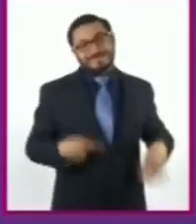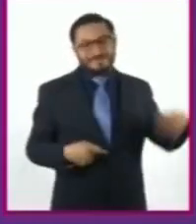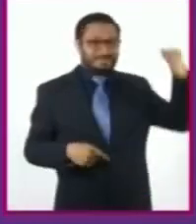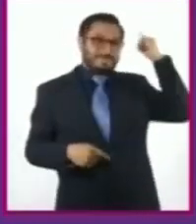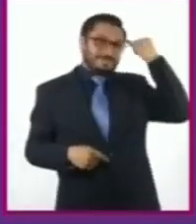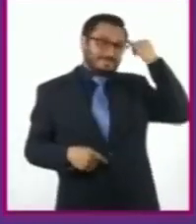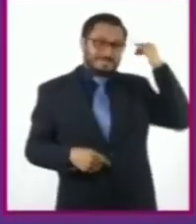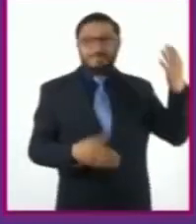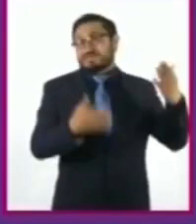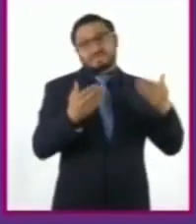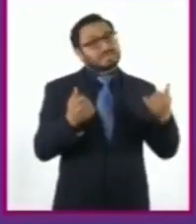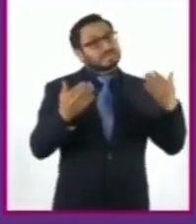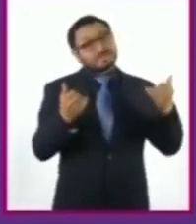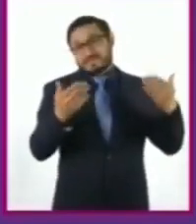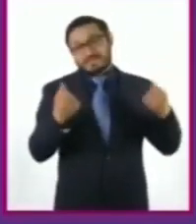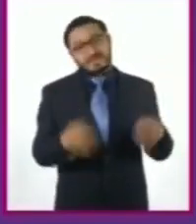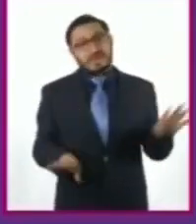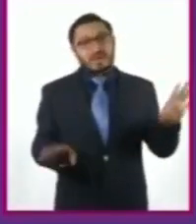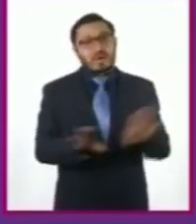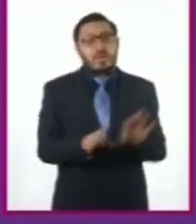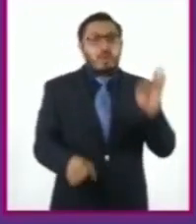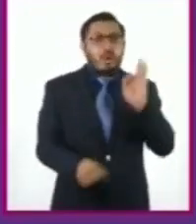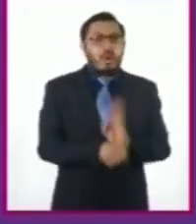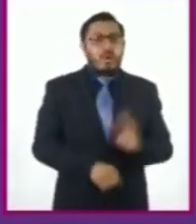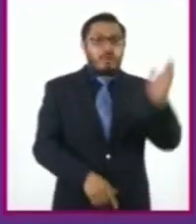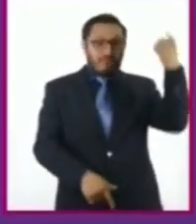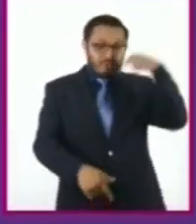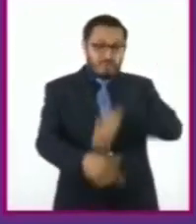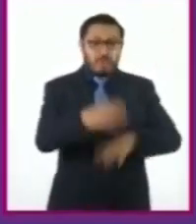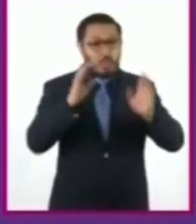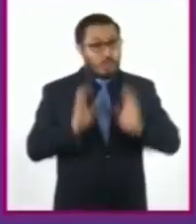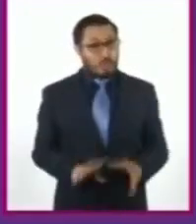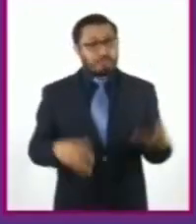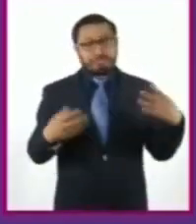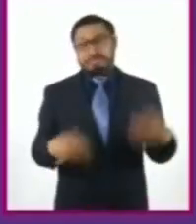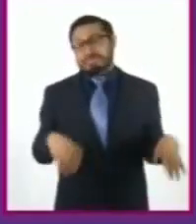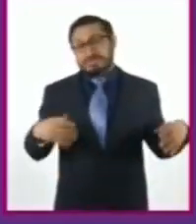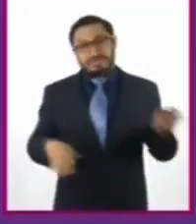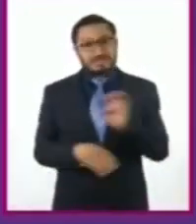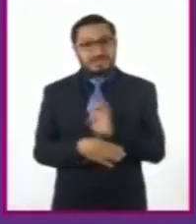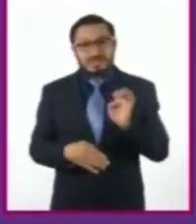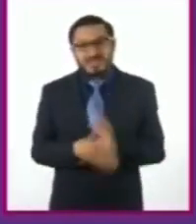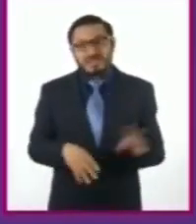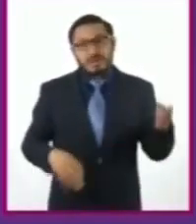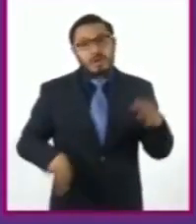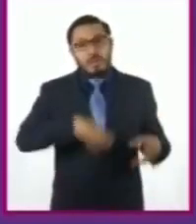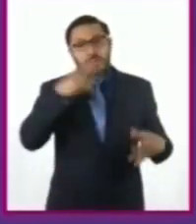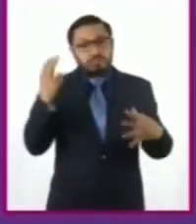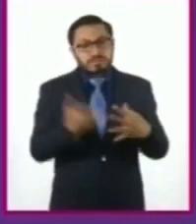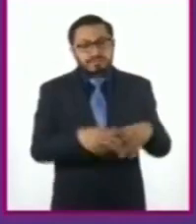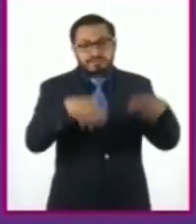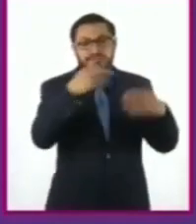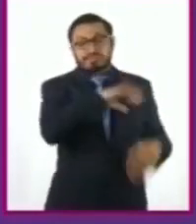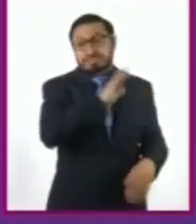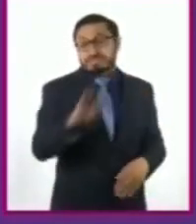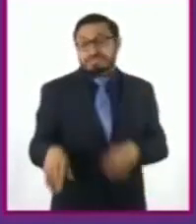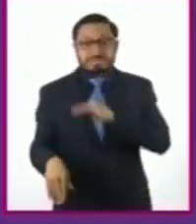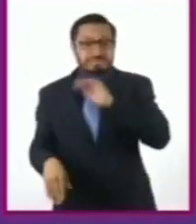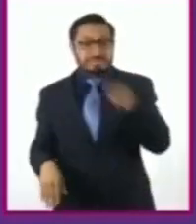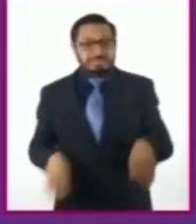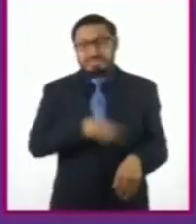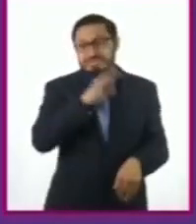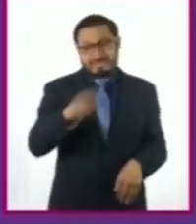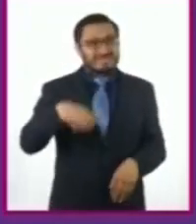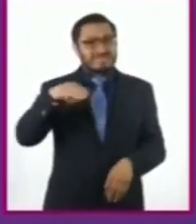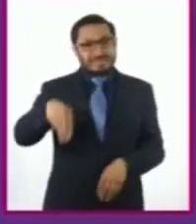no tenían defensas inmunológicas. De tal manera que esto fue una matazón tremenda, no solo entre los